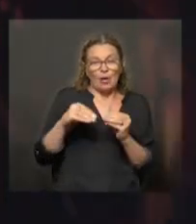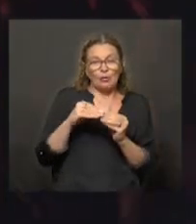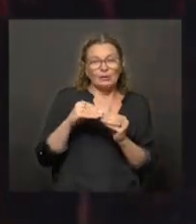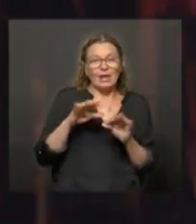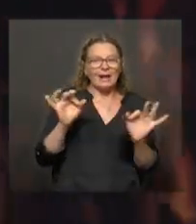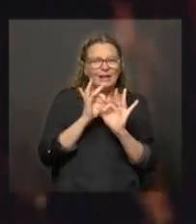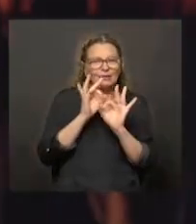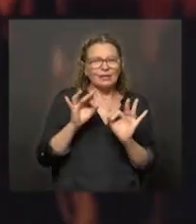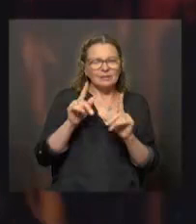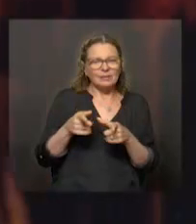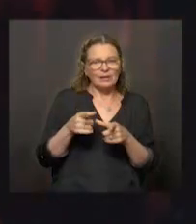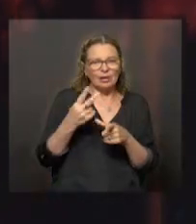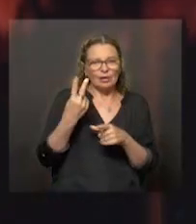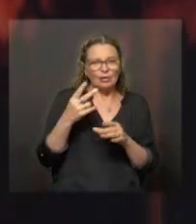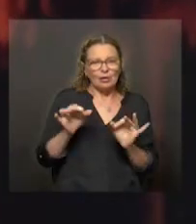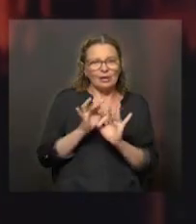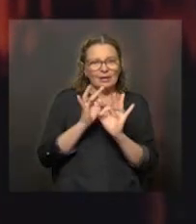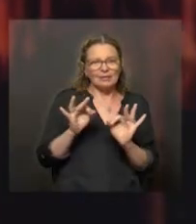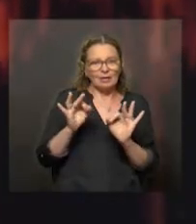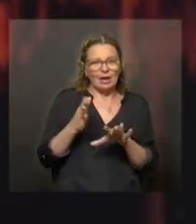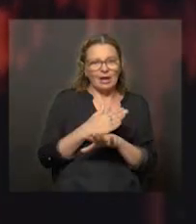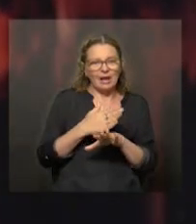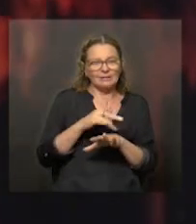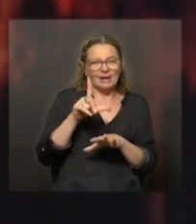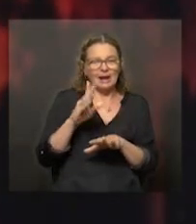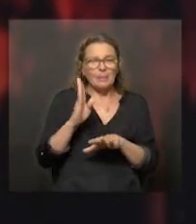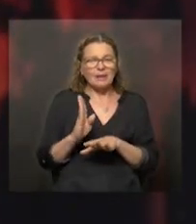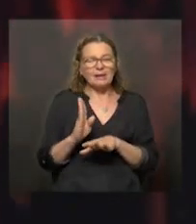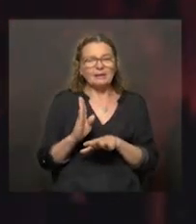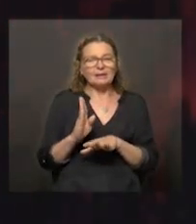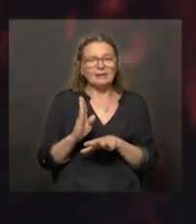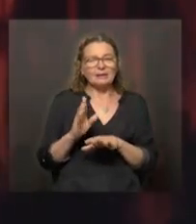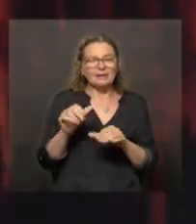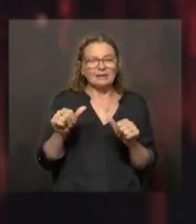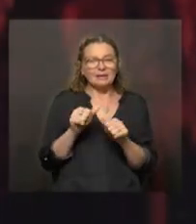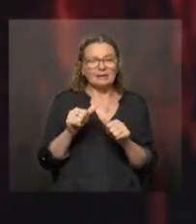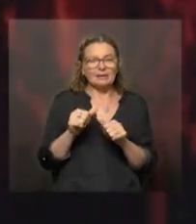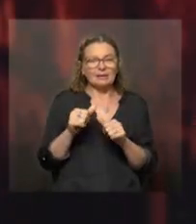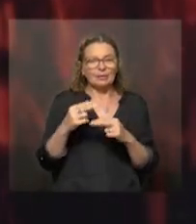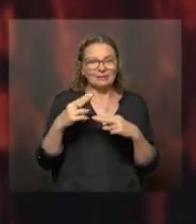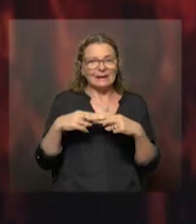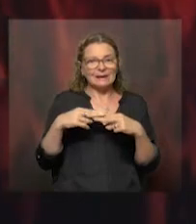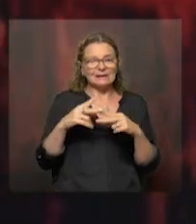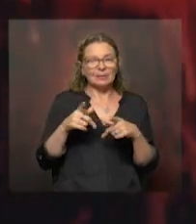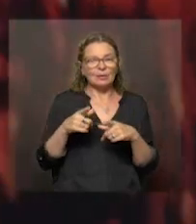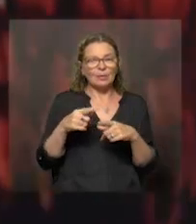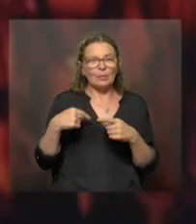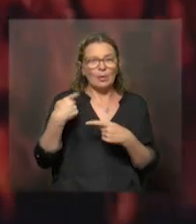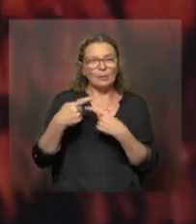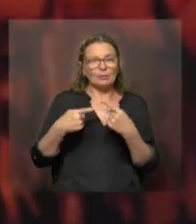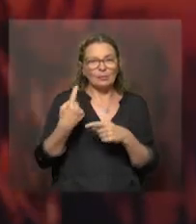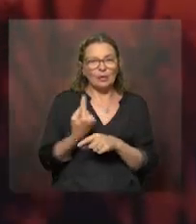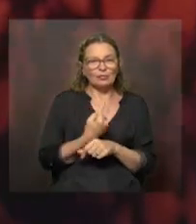que también salieron. Hay dos canciones antes del EP que salieron en Spotify, que son como el proceso más